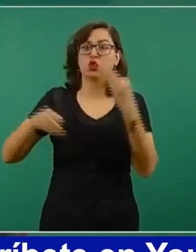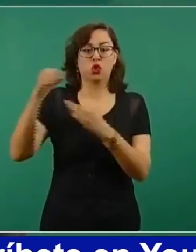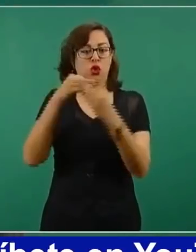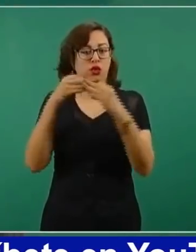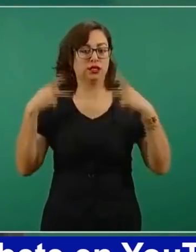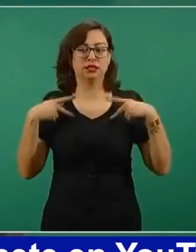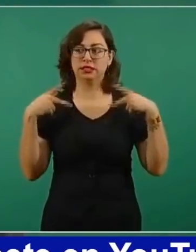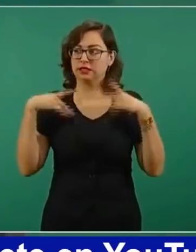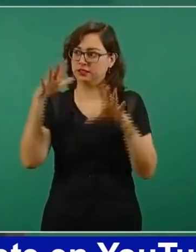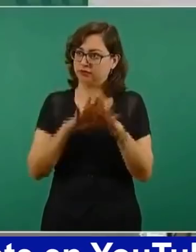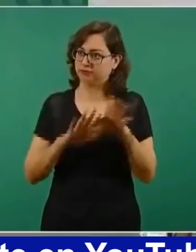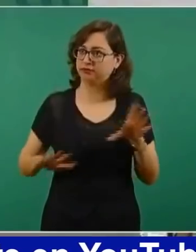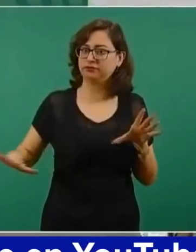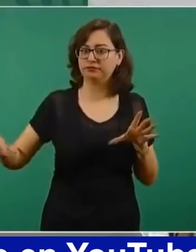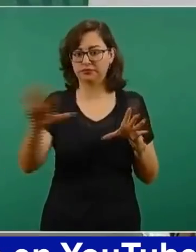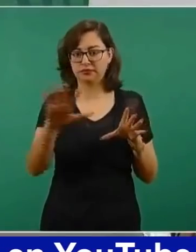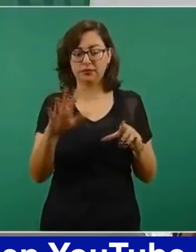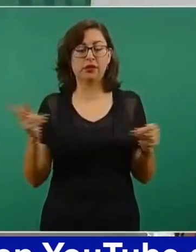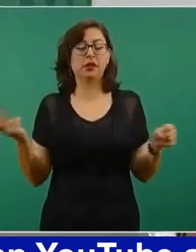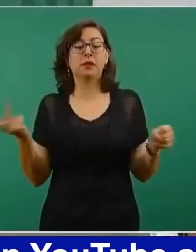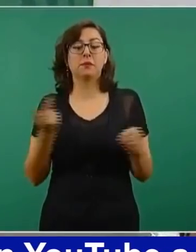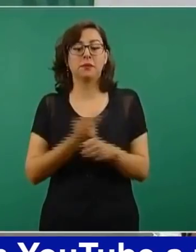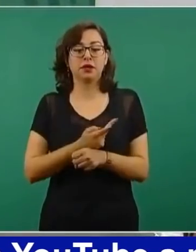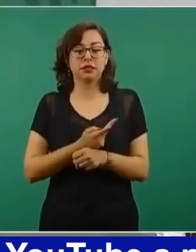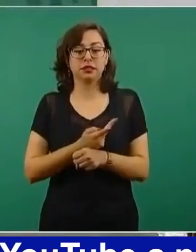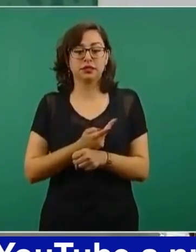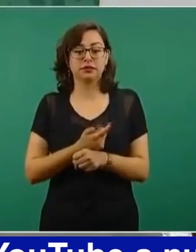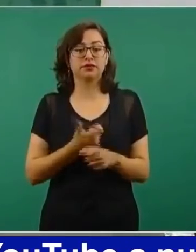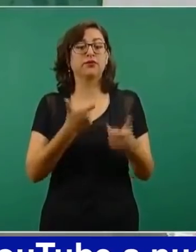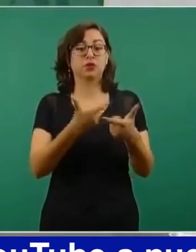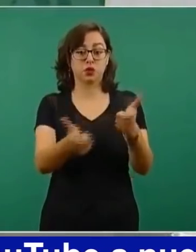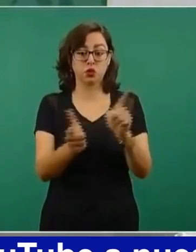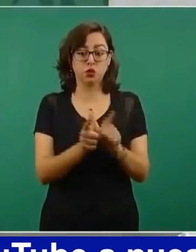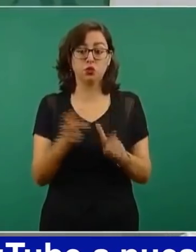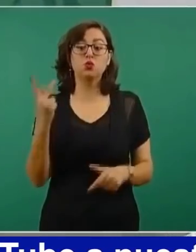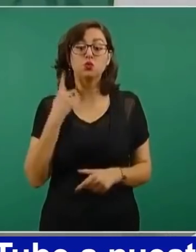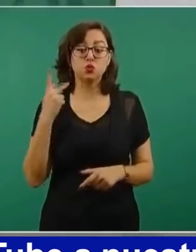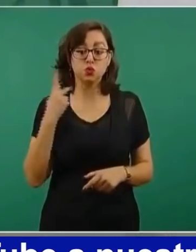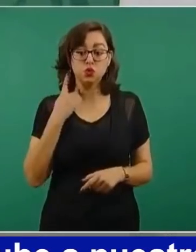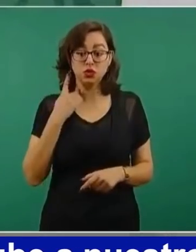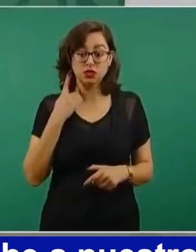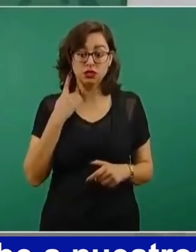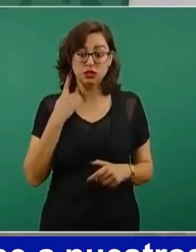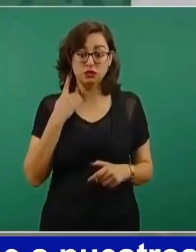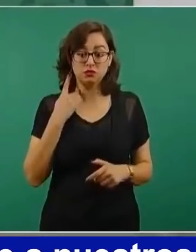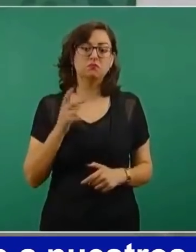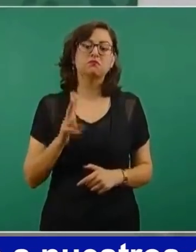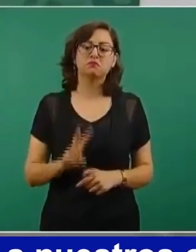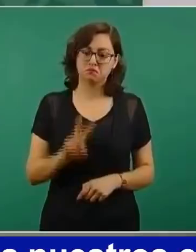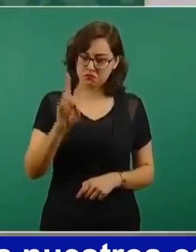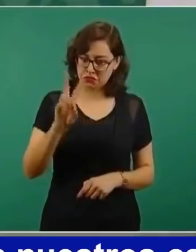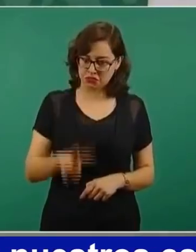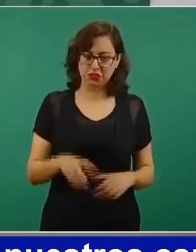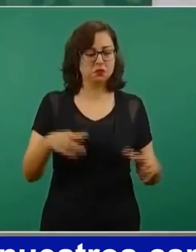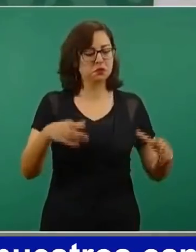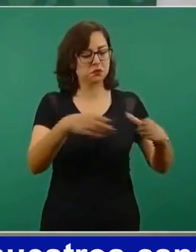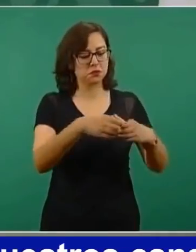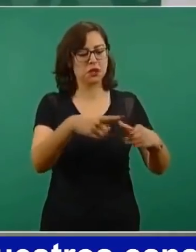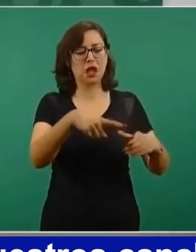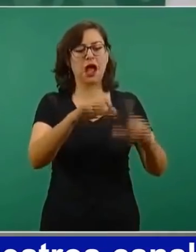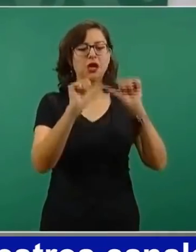de que un partido político, en efecto, es una